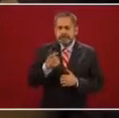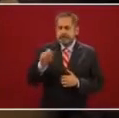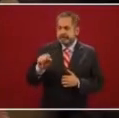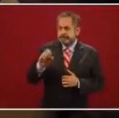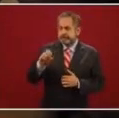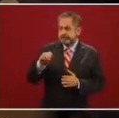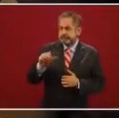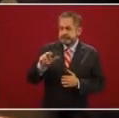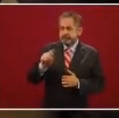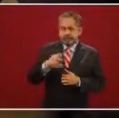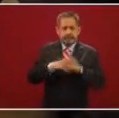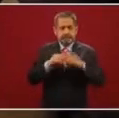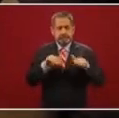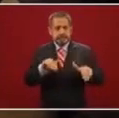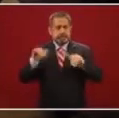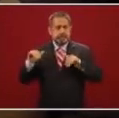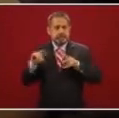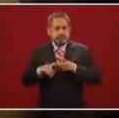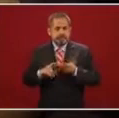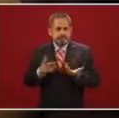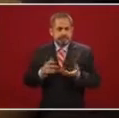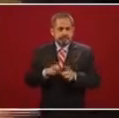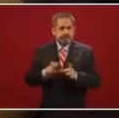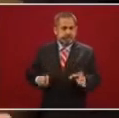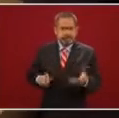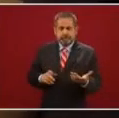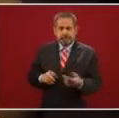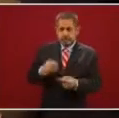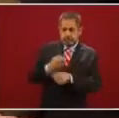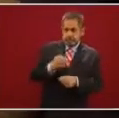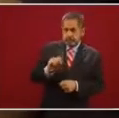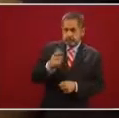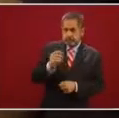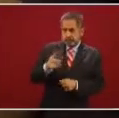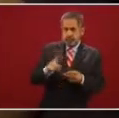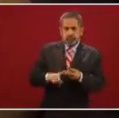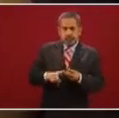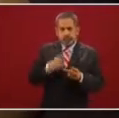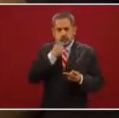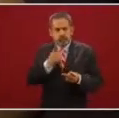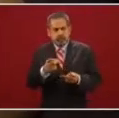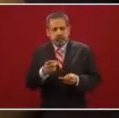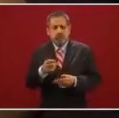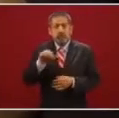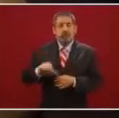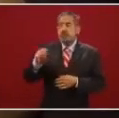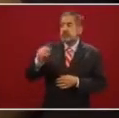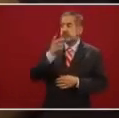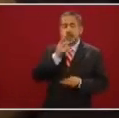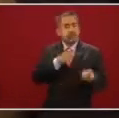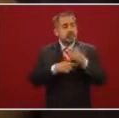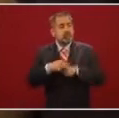se deslinda de este folleto que hace Segovi con agua? Y hoy López Obrador AMLO dijo que iba a estar acá y no está Víctor